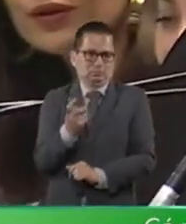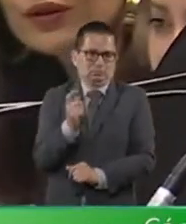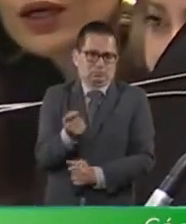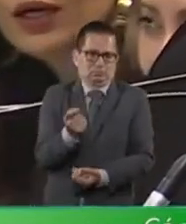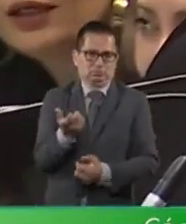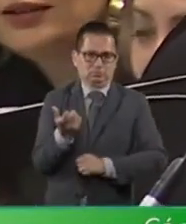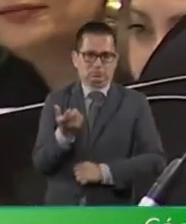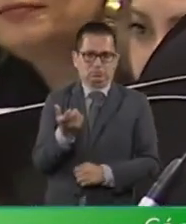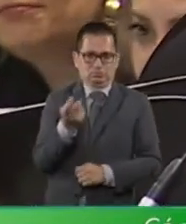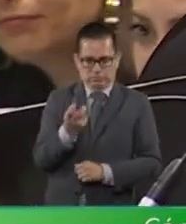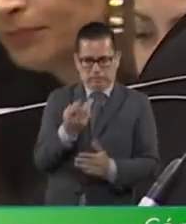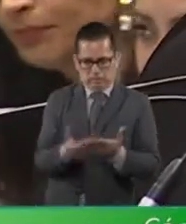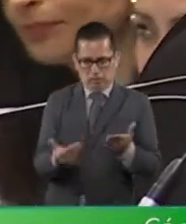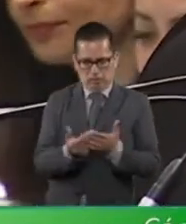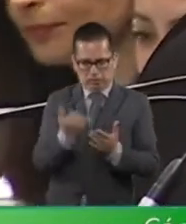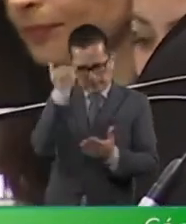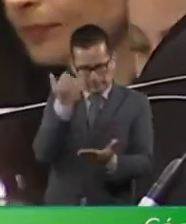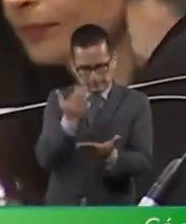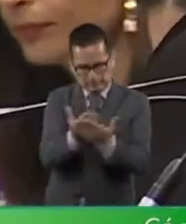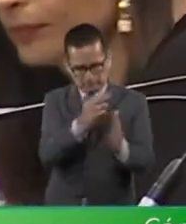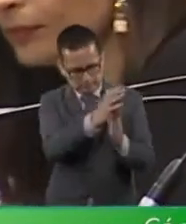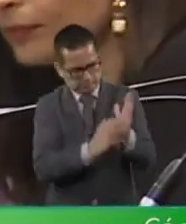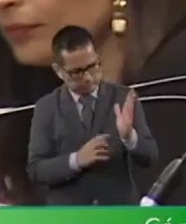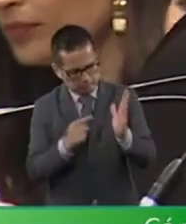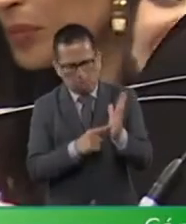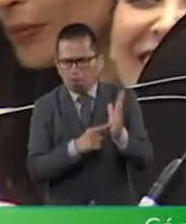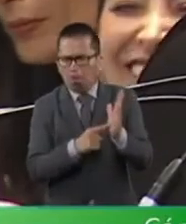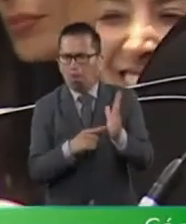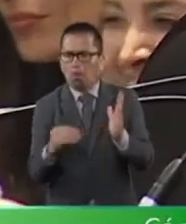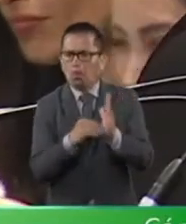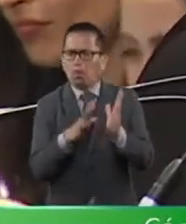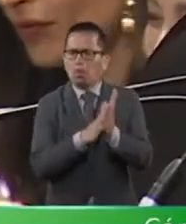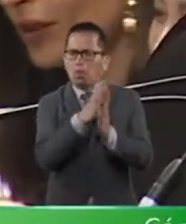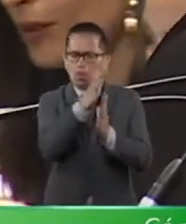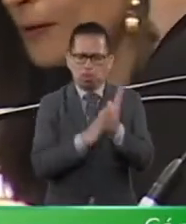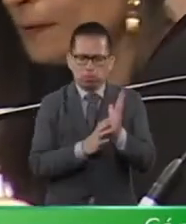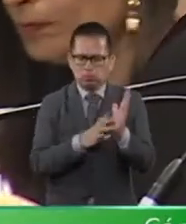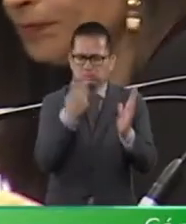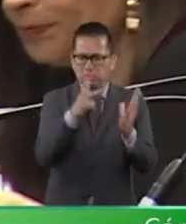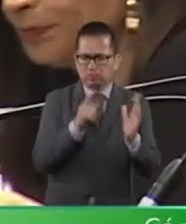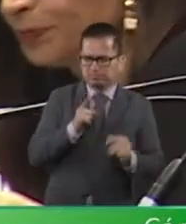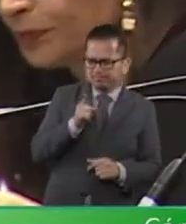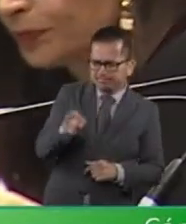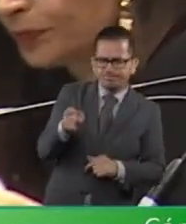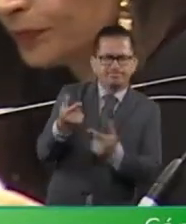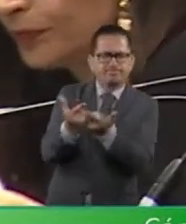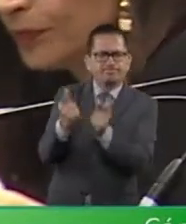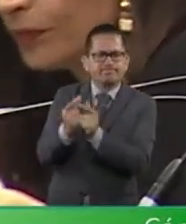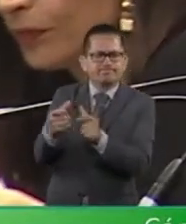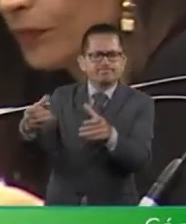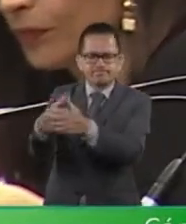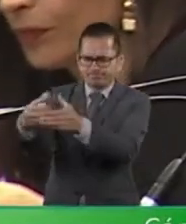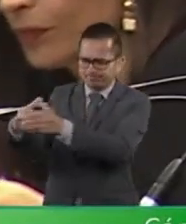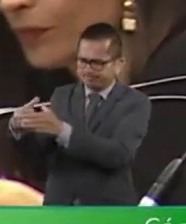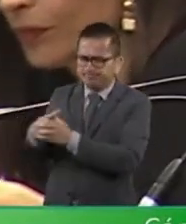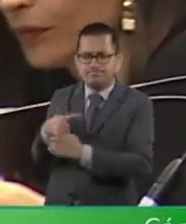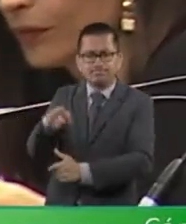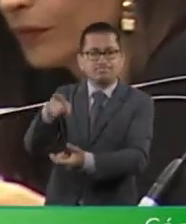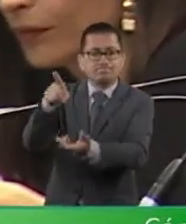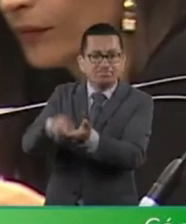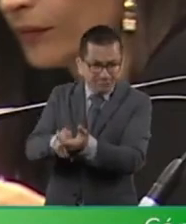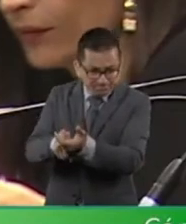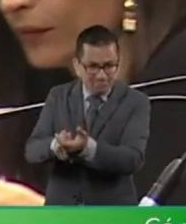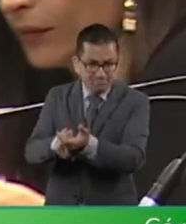una iniciativa, pero estamos volviendo a dejar atrás a grupos que forman parte de los diferentes sectores de